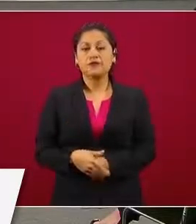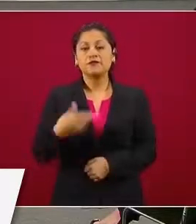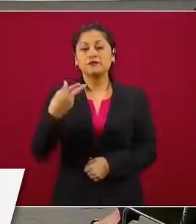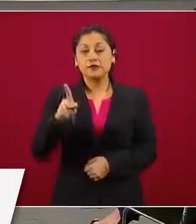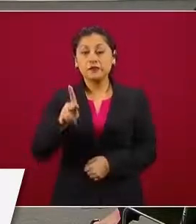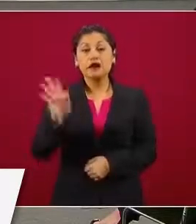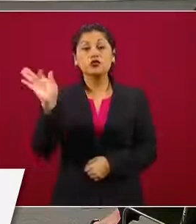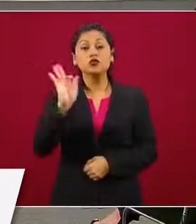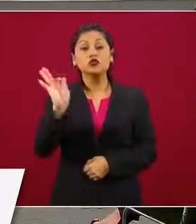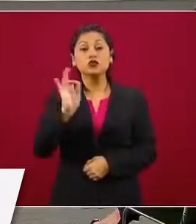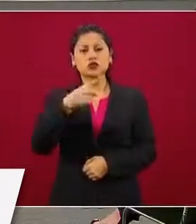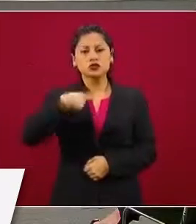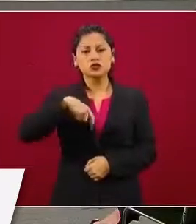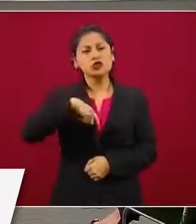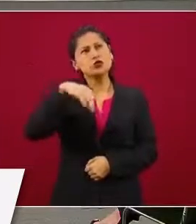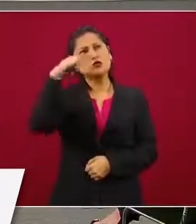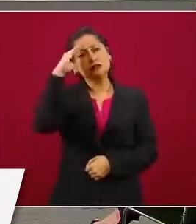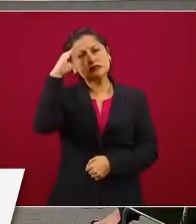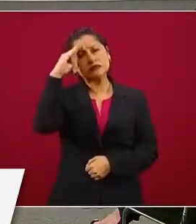esta fue una de las